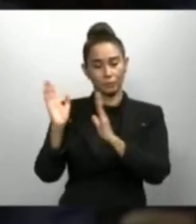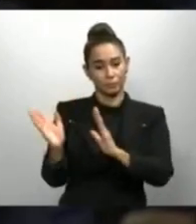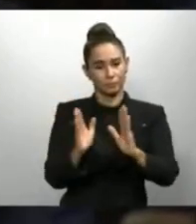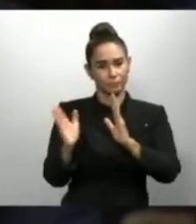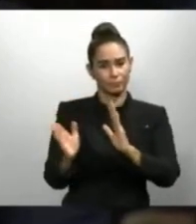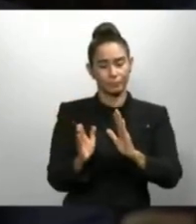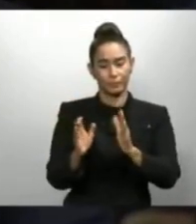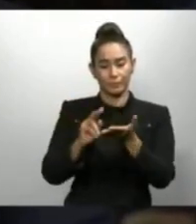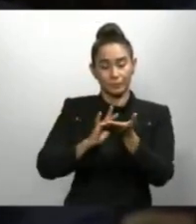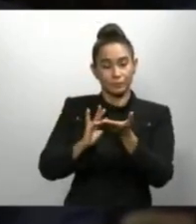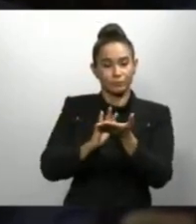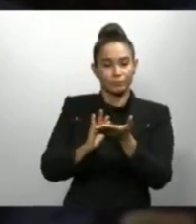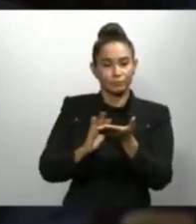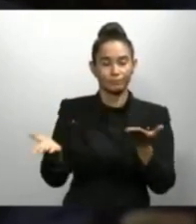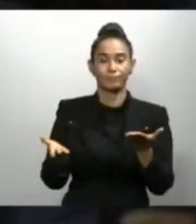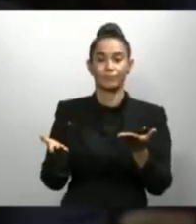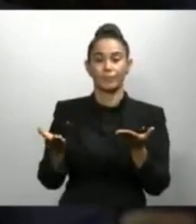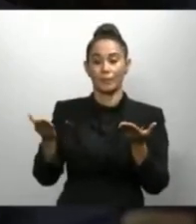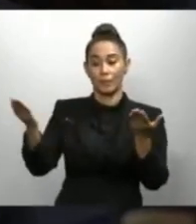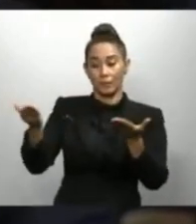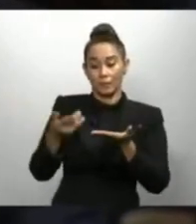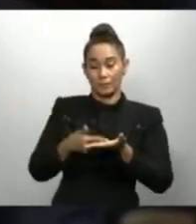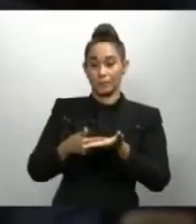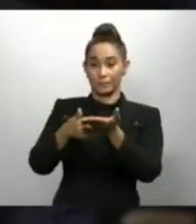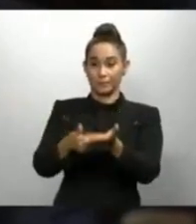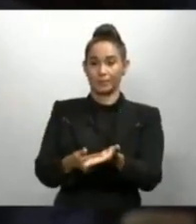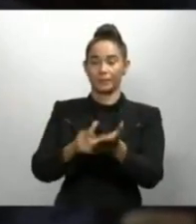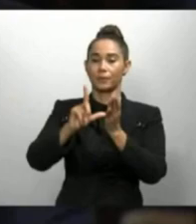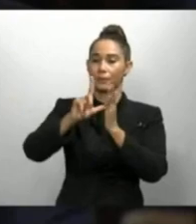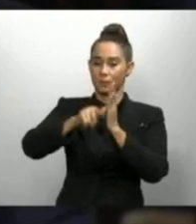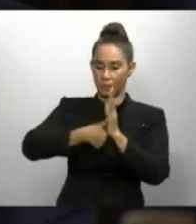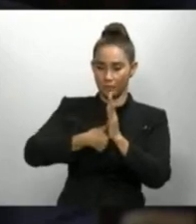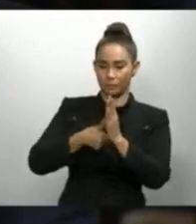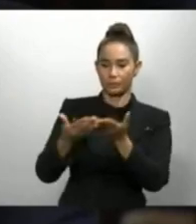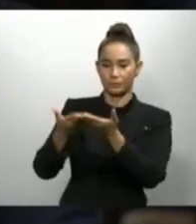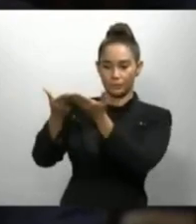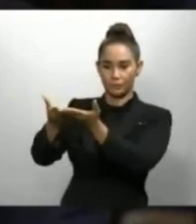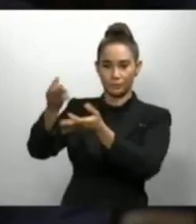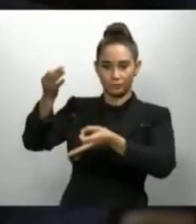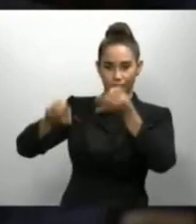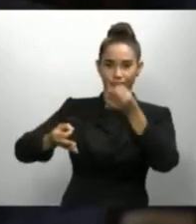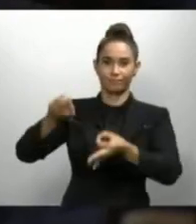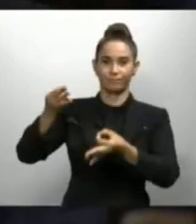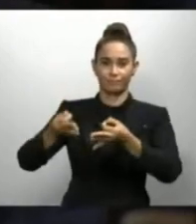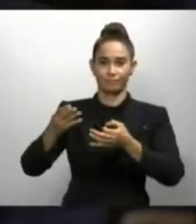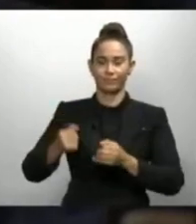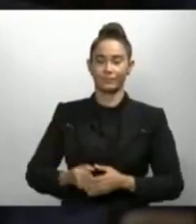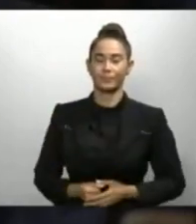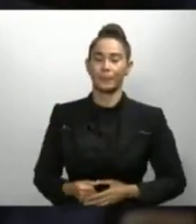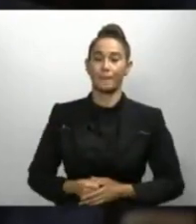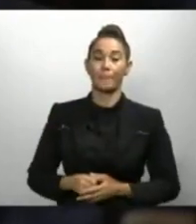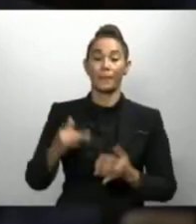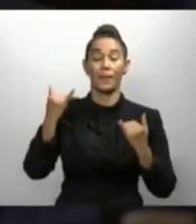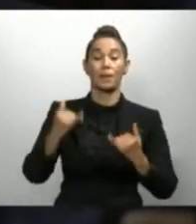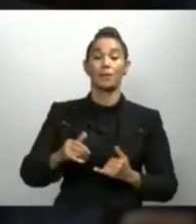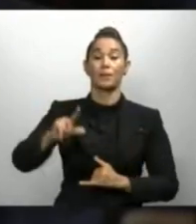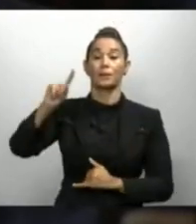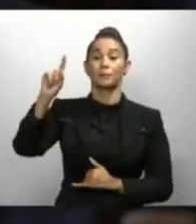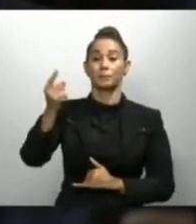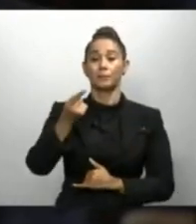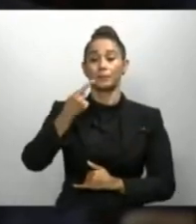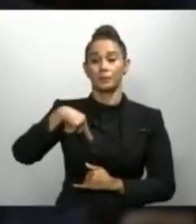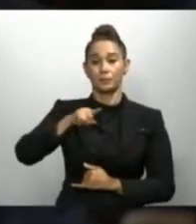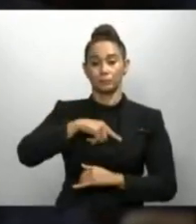el laboratorio, la presentación y luego actuar la justicia. Y ahora es que por primera vez se